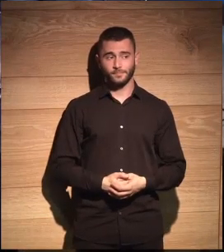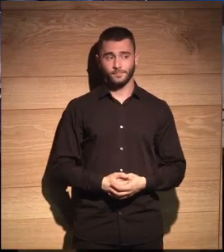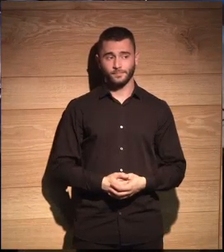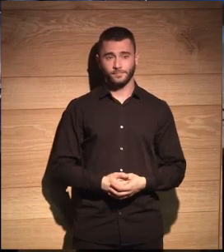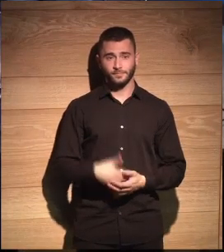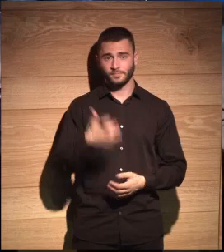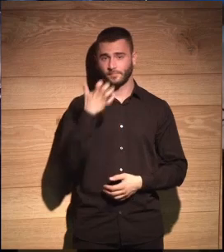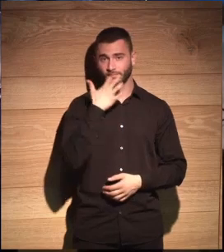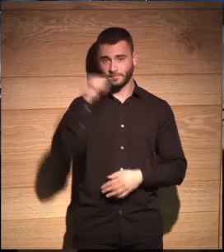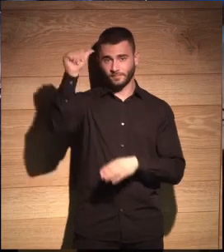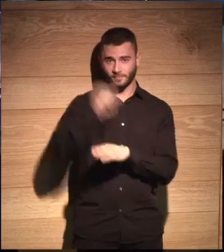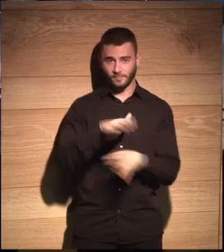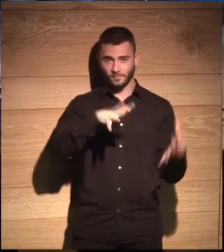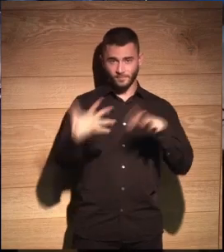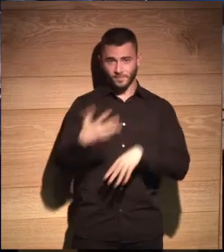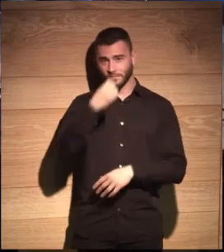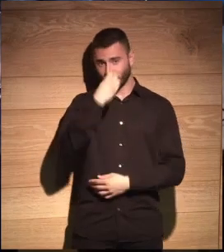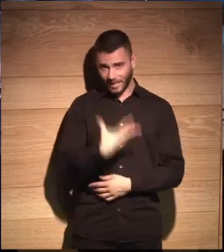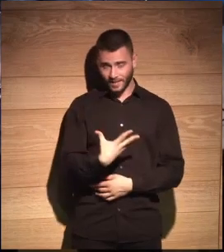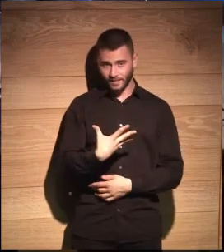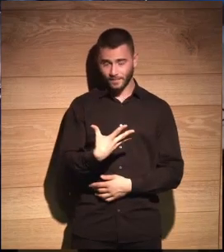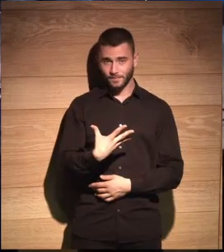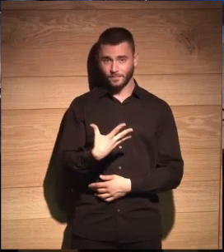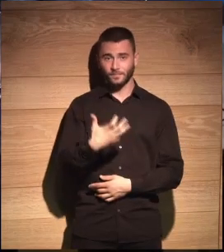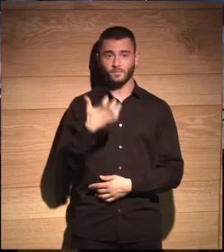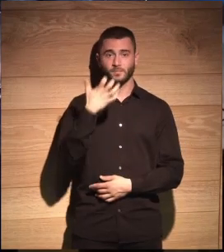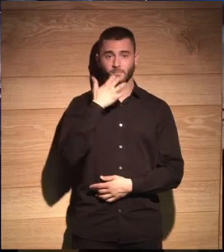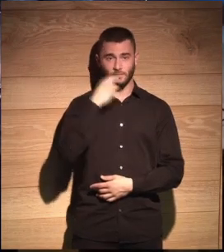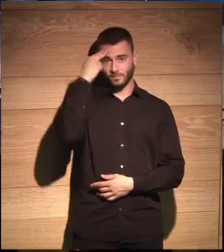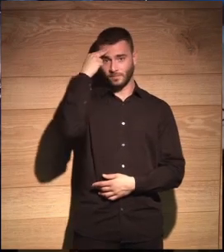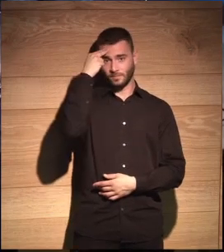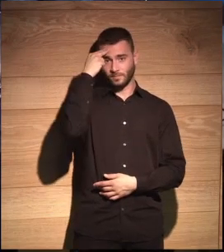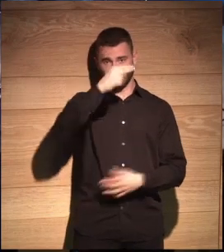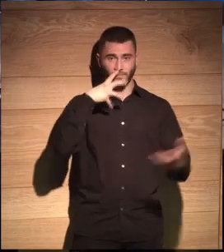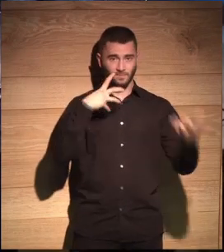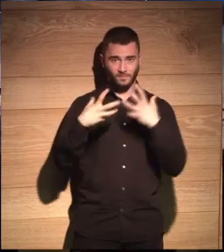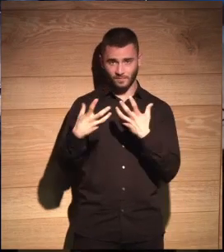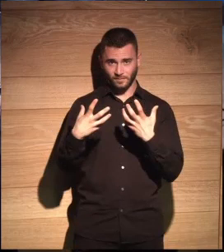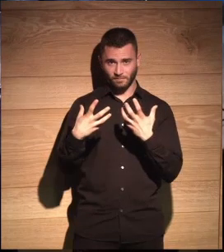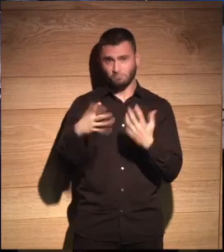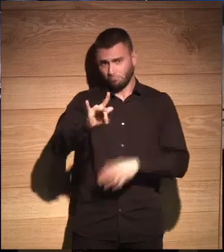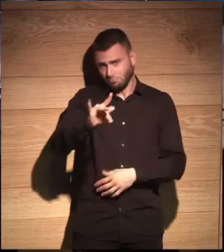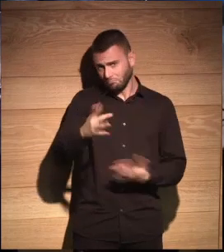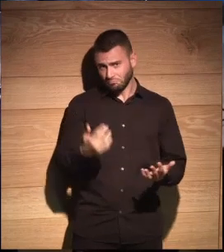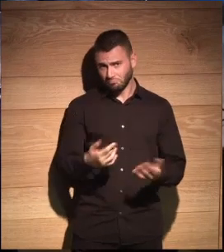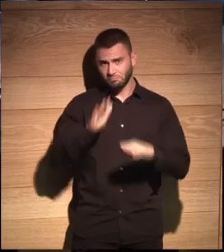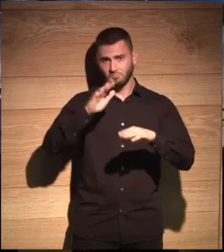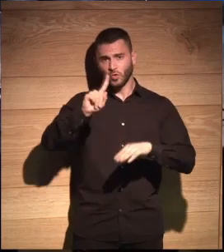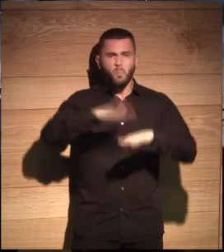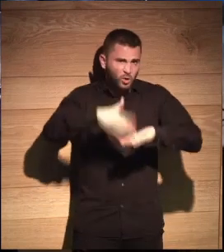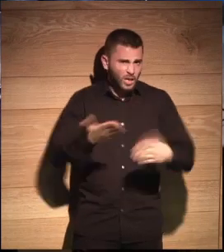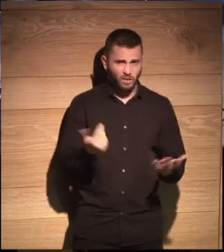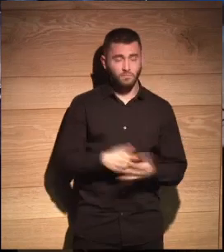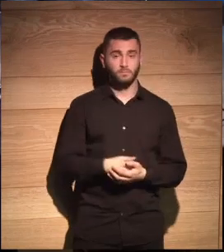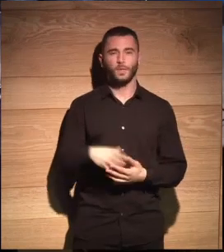Si está bien hecha, si la adaptación es honrada artísticamente, ¿por qué no? Sí que pienso que tiene una dificultad